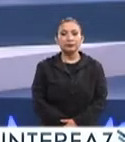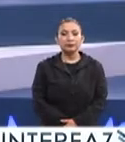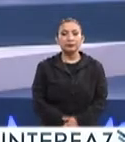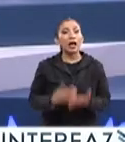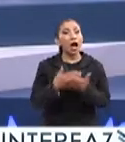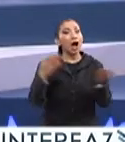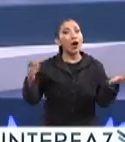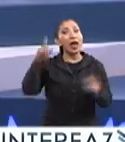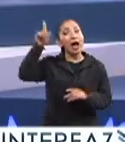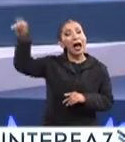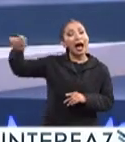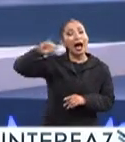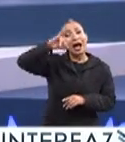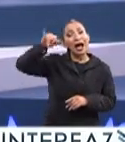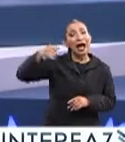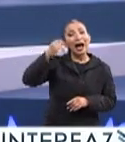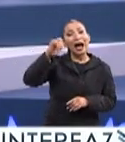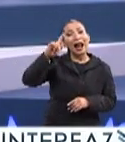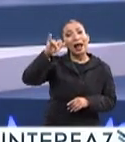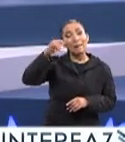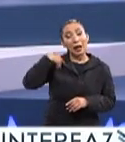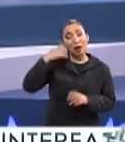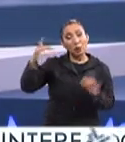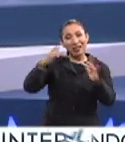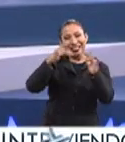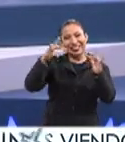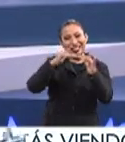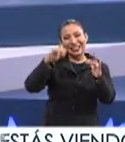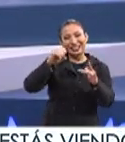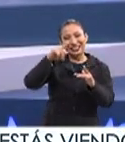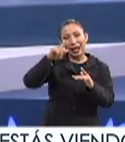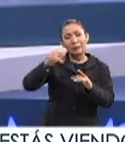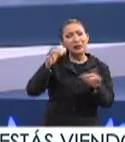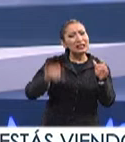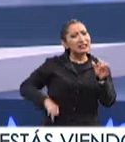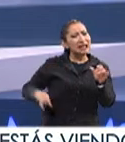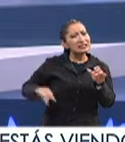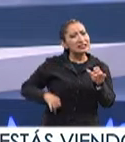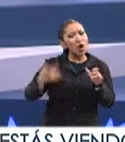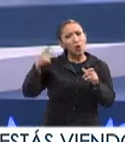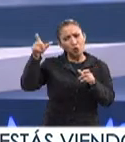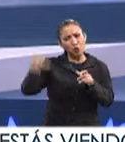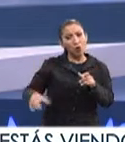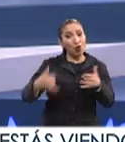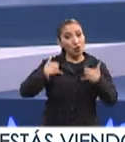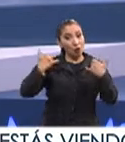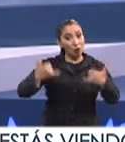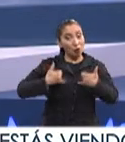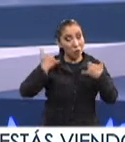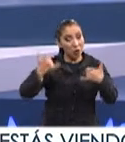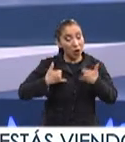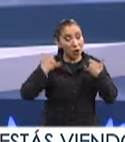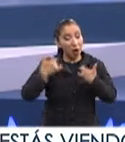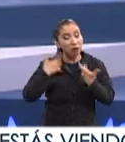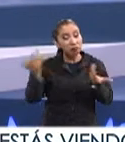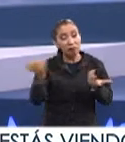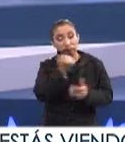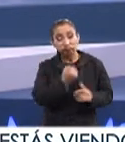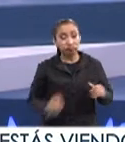Y ahora nos vamos hasta Jalapa. Vía Skype tenemos una interesantísima charla con un joven que